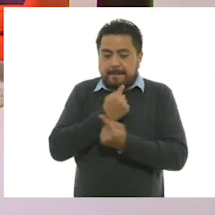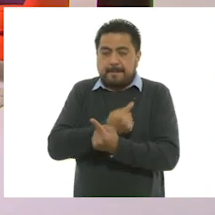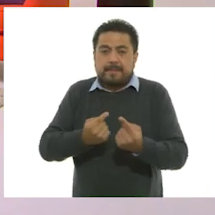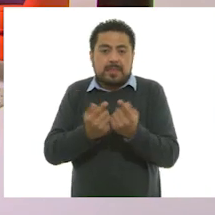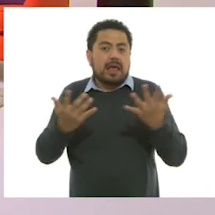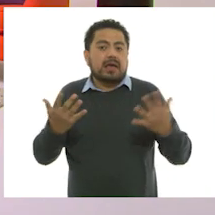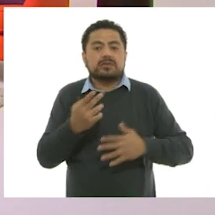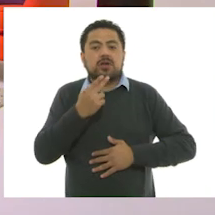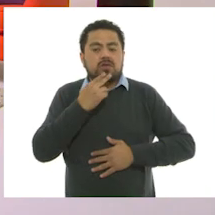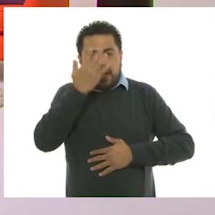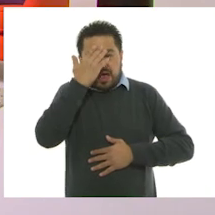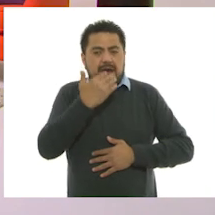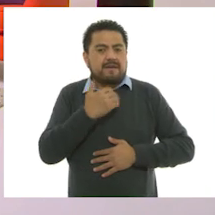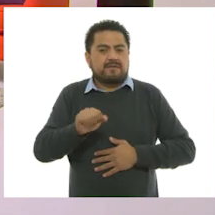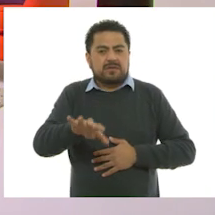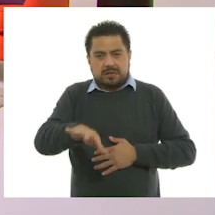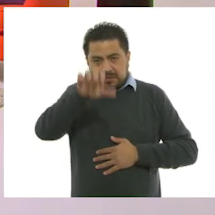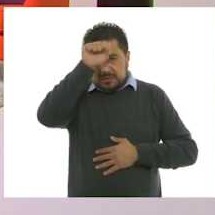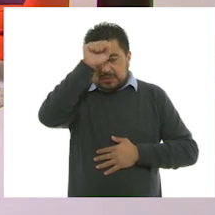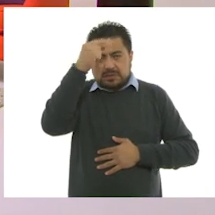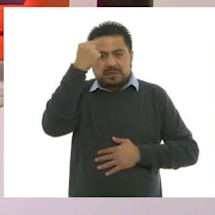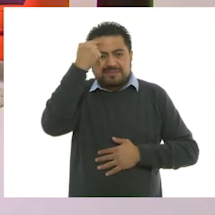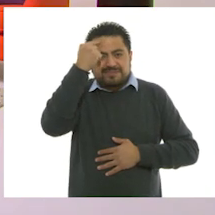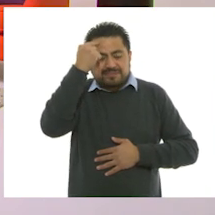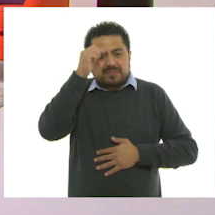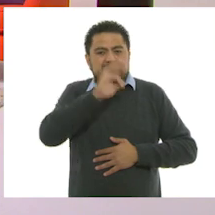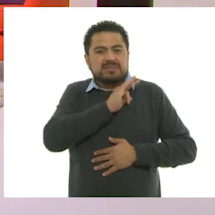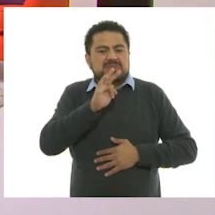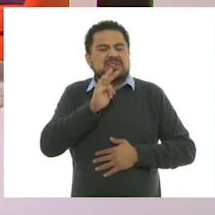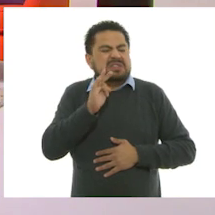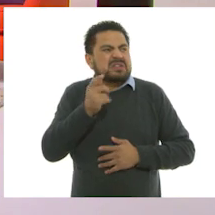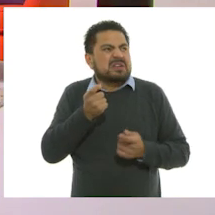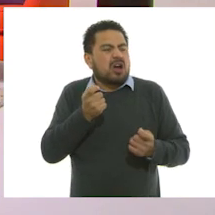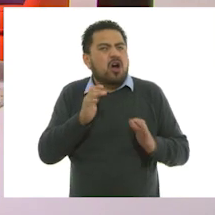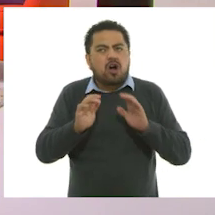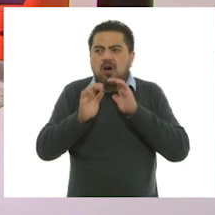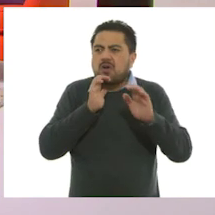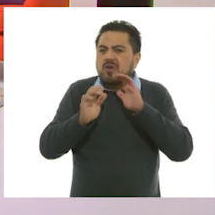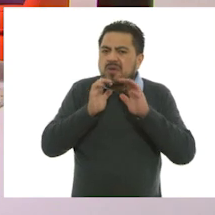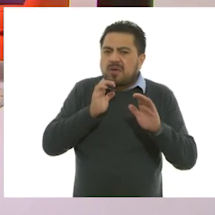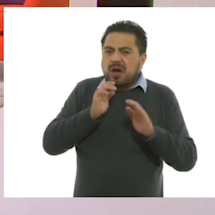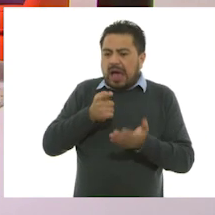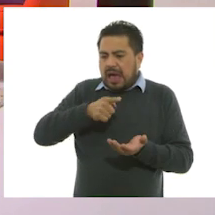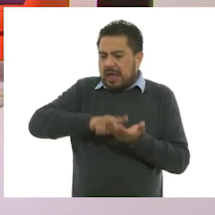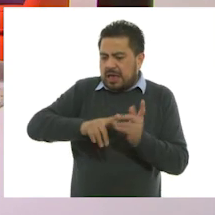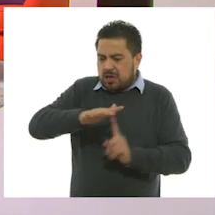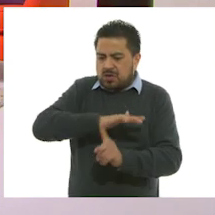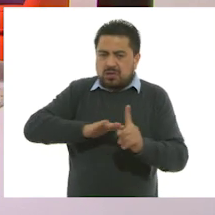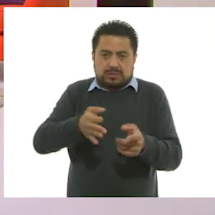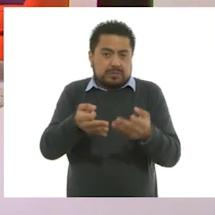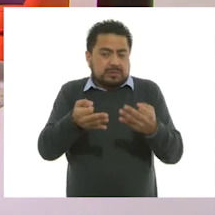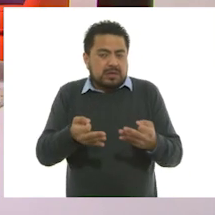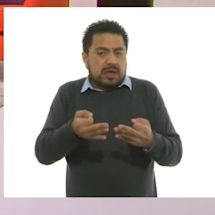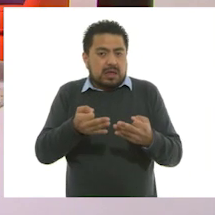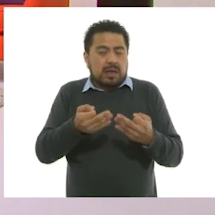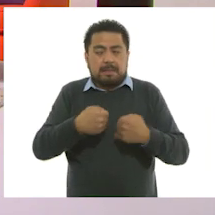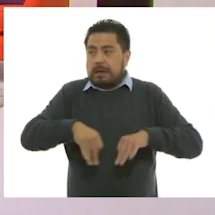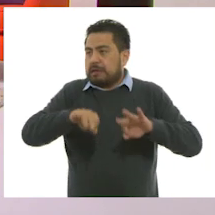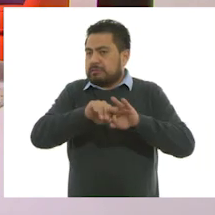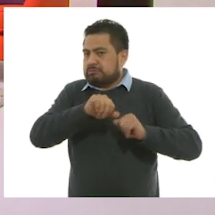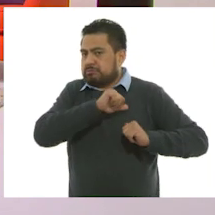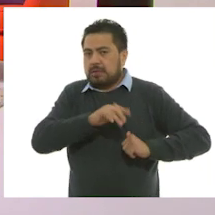hacer uso de habilidades cognitivas, de su capacidad de inferir, de comunicarse dentro de contextos reales y